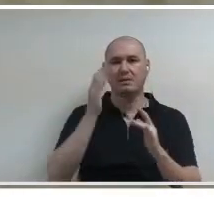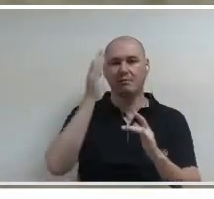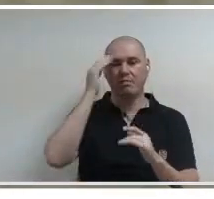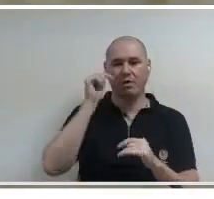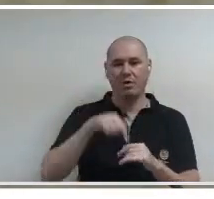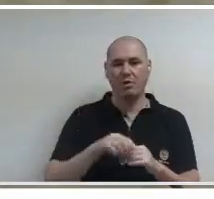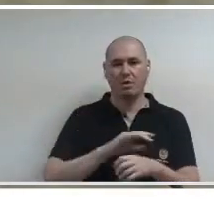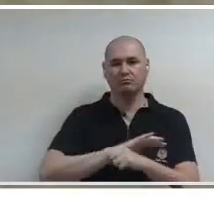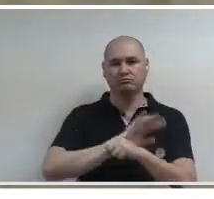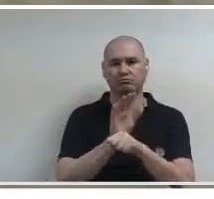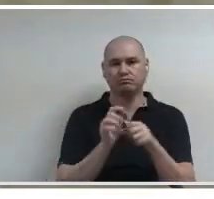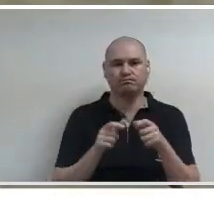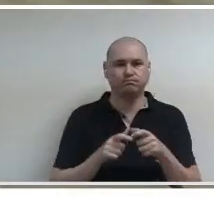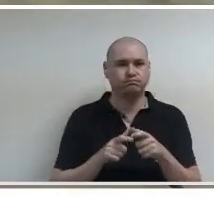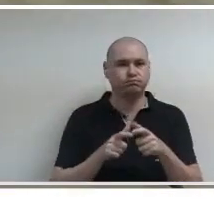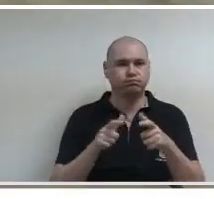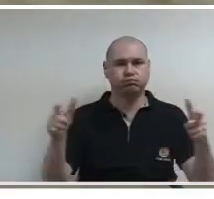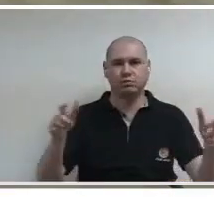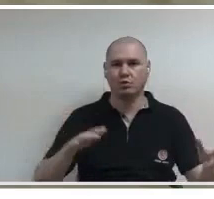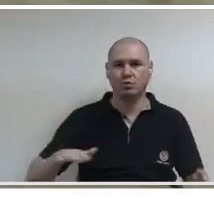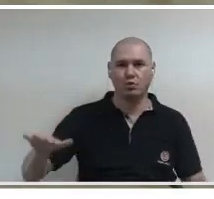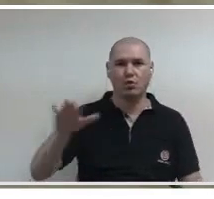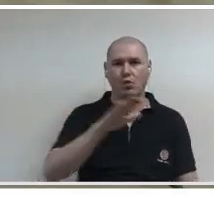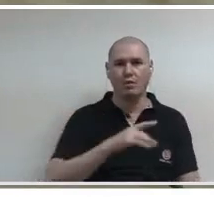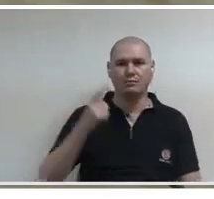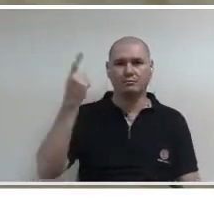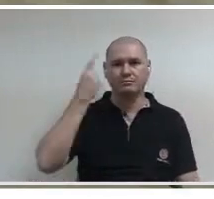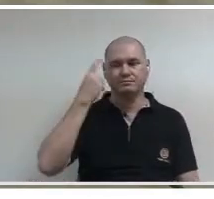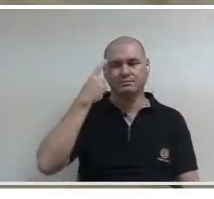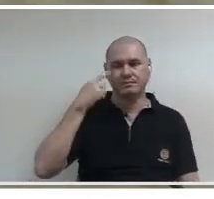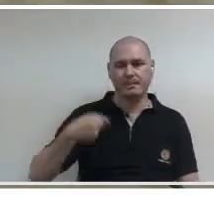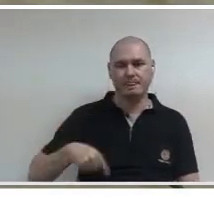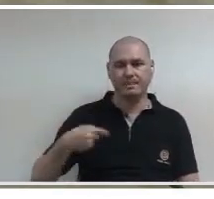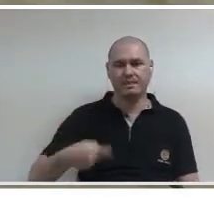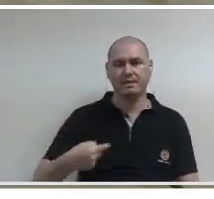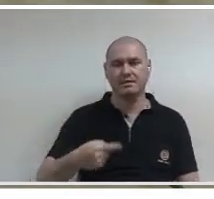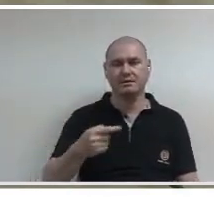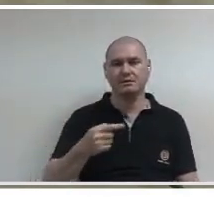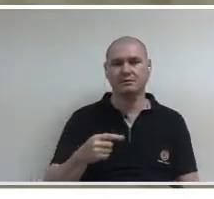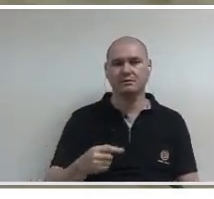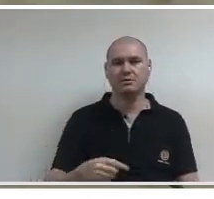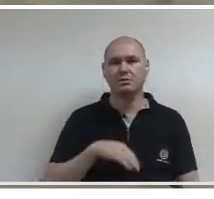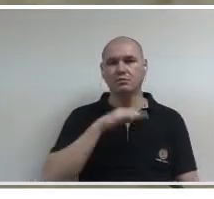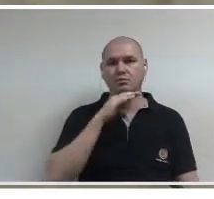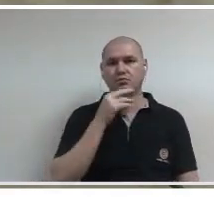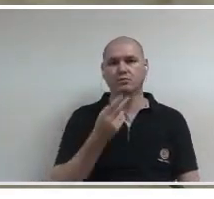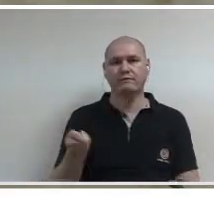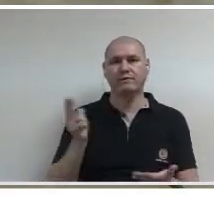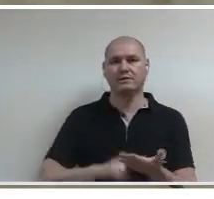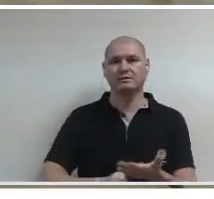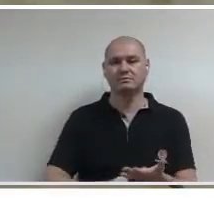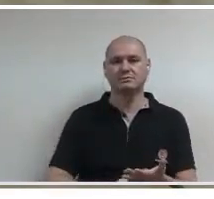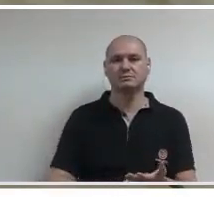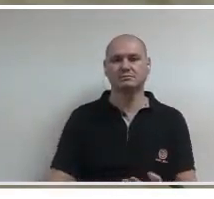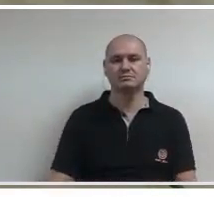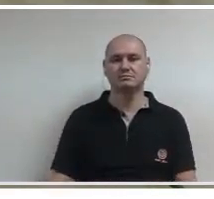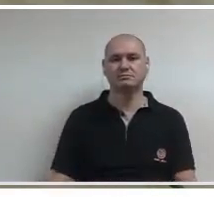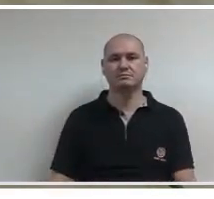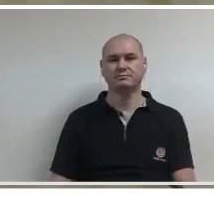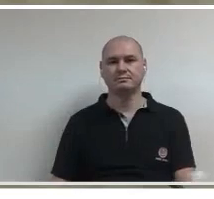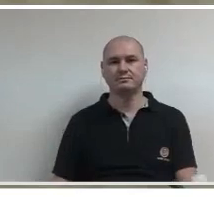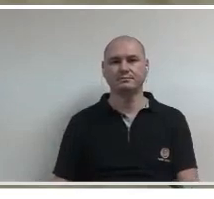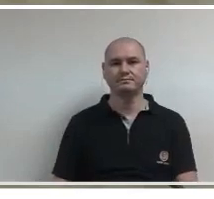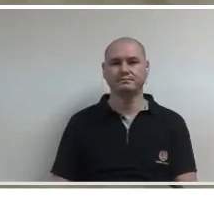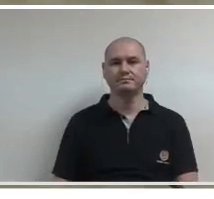telemática ya hecho pe y que tuvo este y la pandemia y nada pensar upi y cuapa y te para ver y a chamba y se